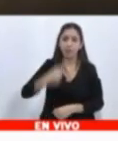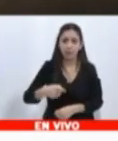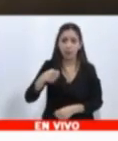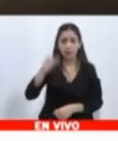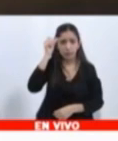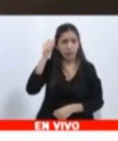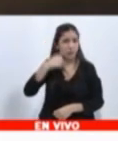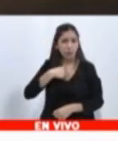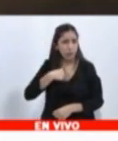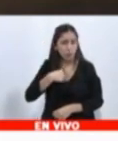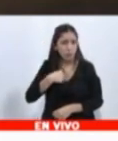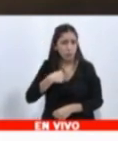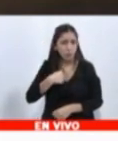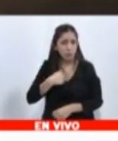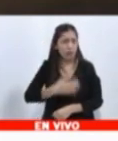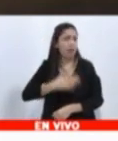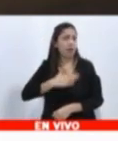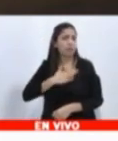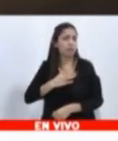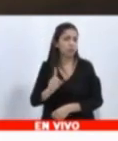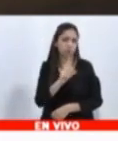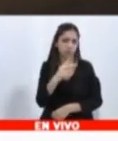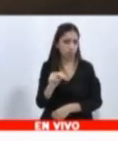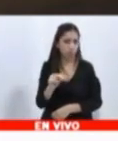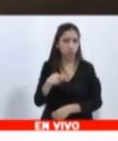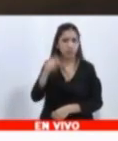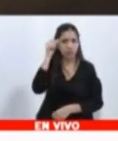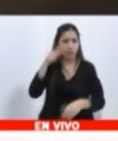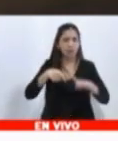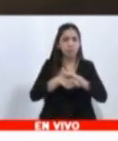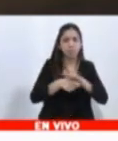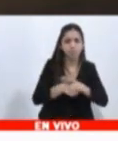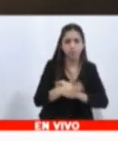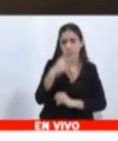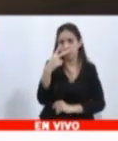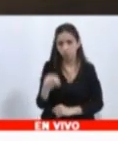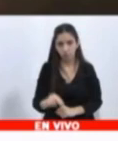Les dije aquel día que no voy a tolerar